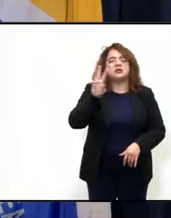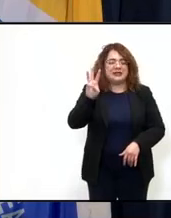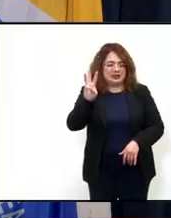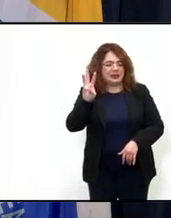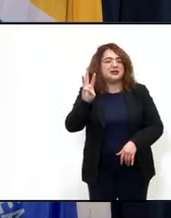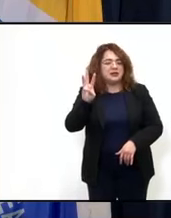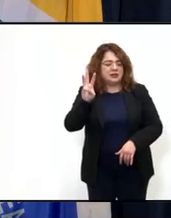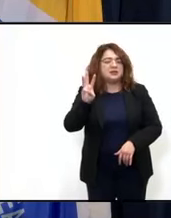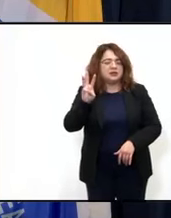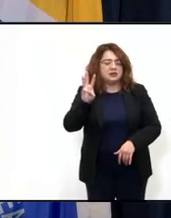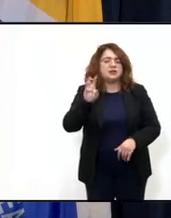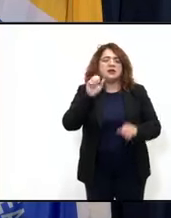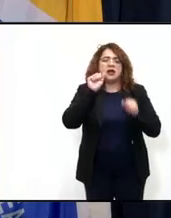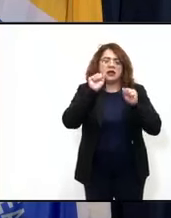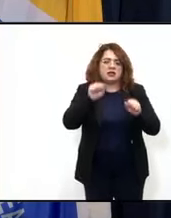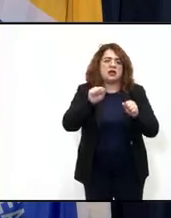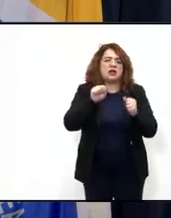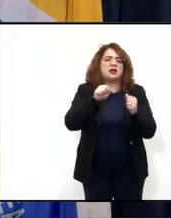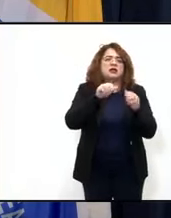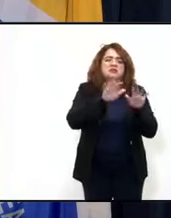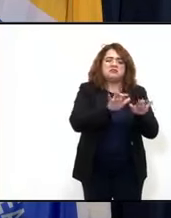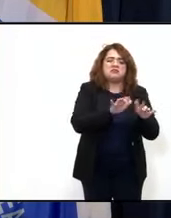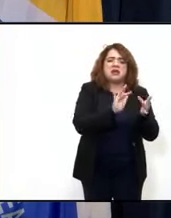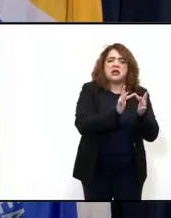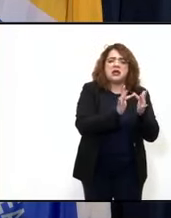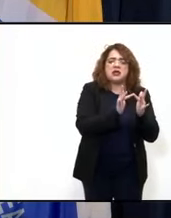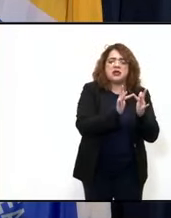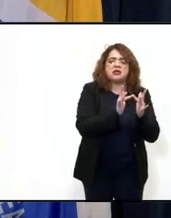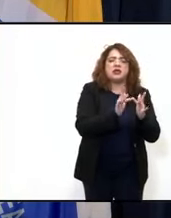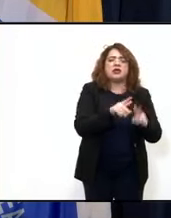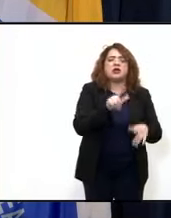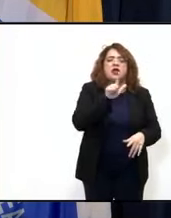562-570-4636. También pueden visitar el sitio de web